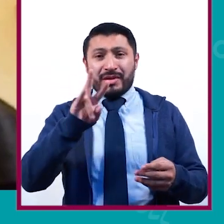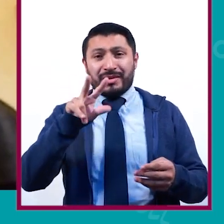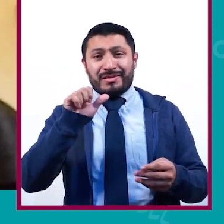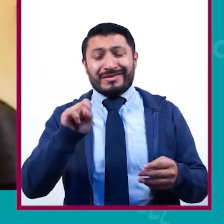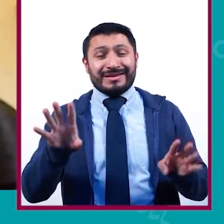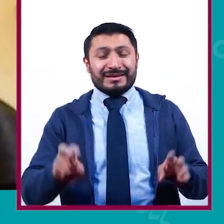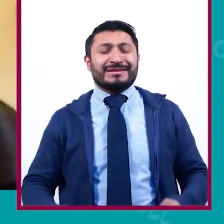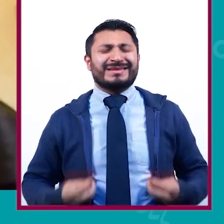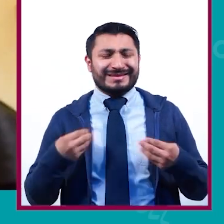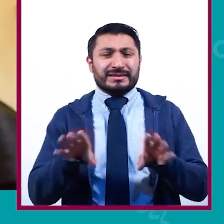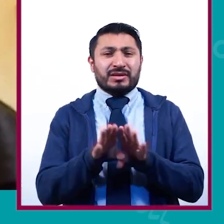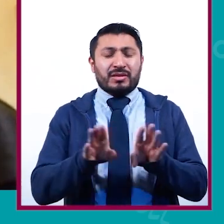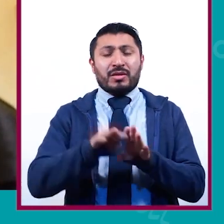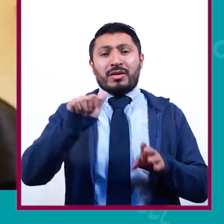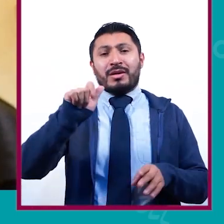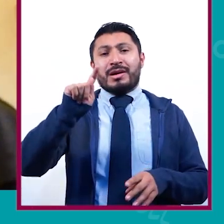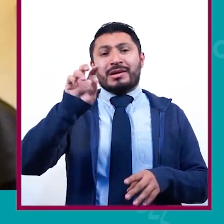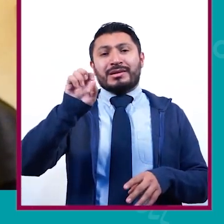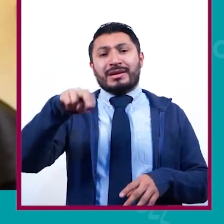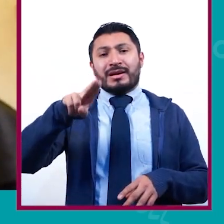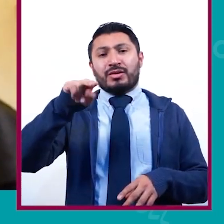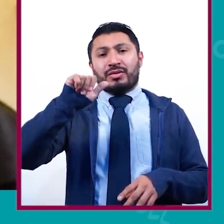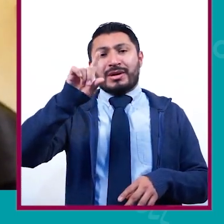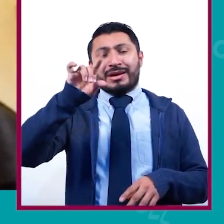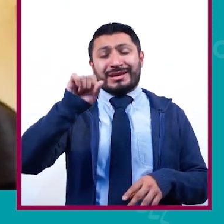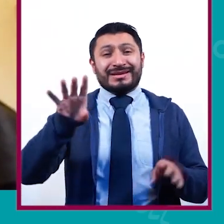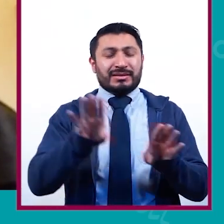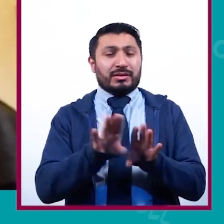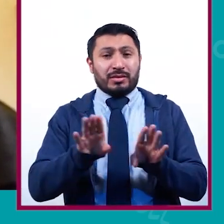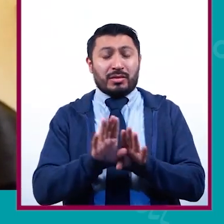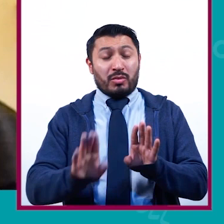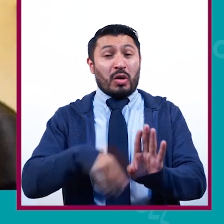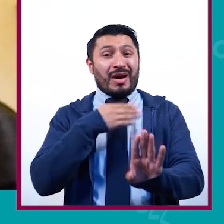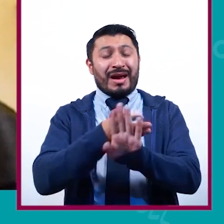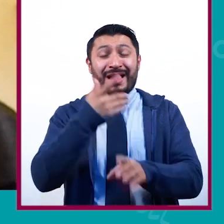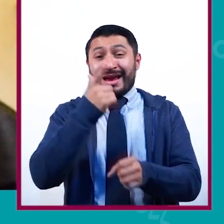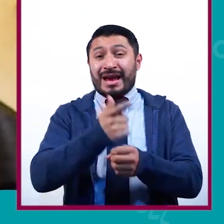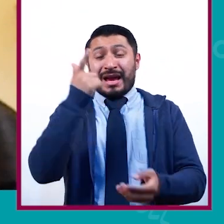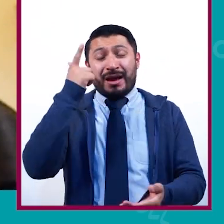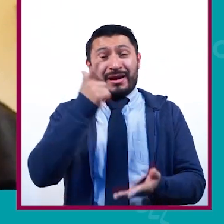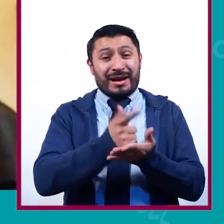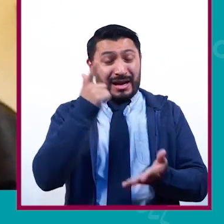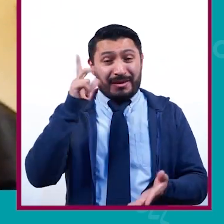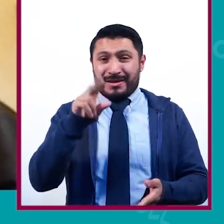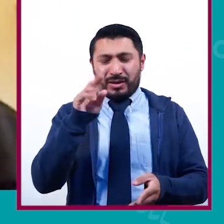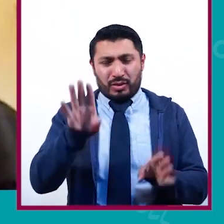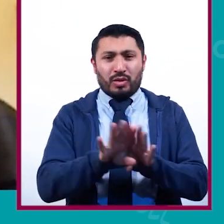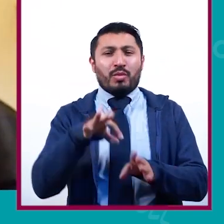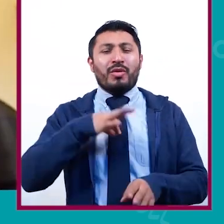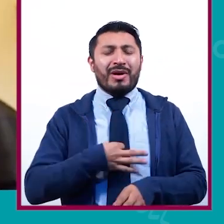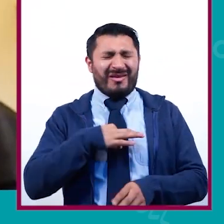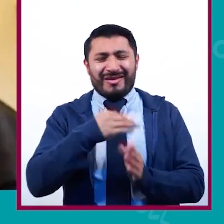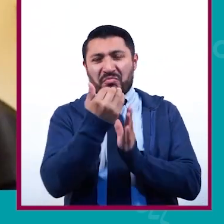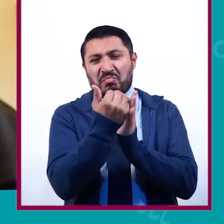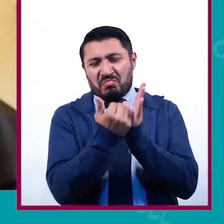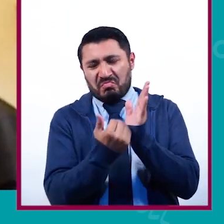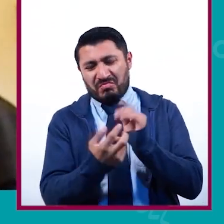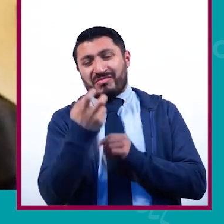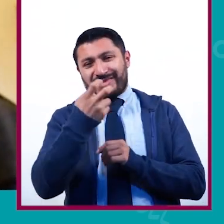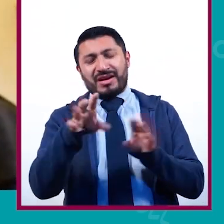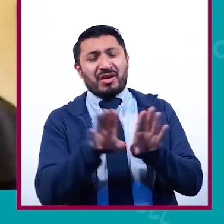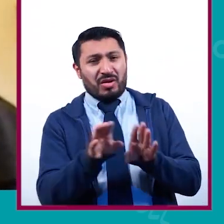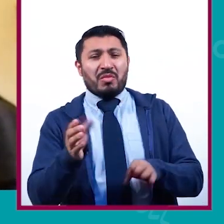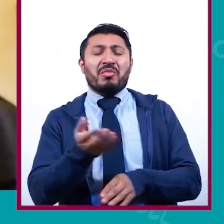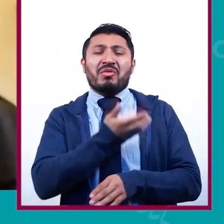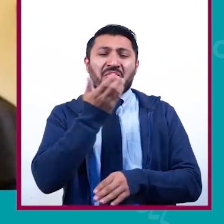conocen como atenuadas porque no causan manifestaciones severas de la enfermedad, es decir, tienen una dosis de infección muy baja. Esas